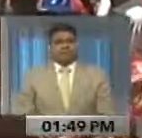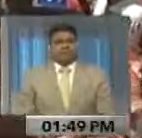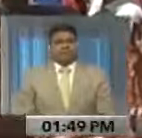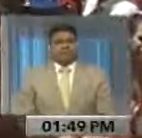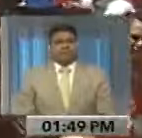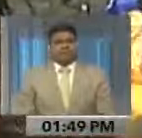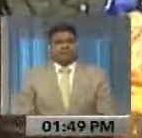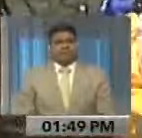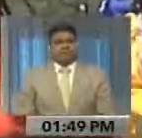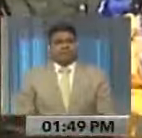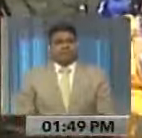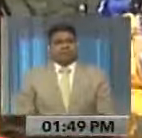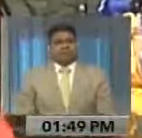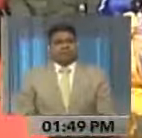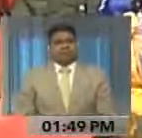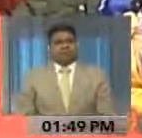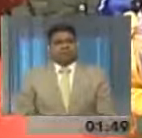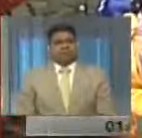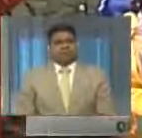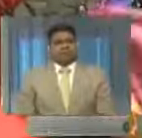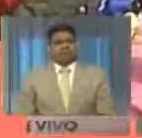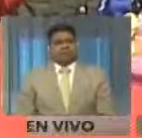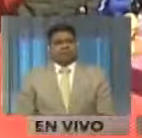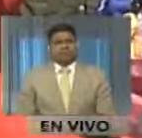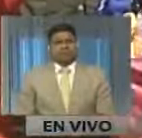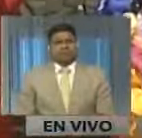Miren, compatriotas.